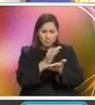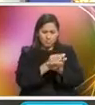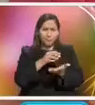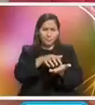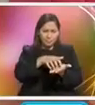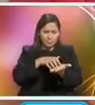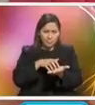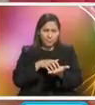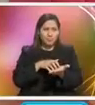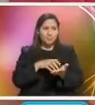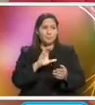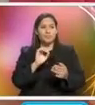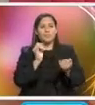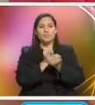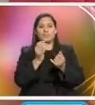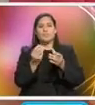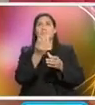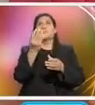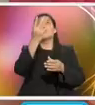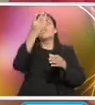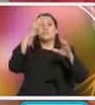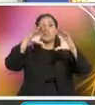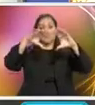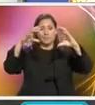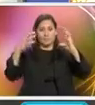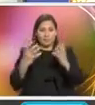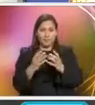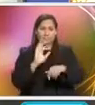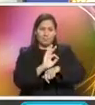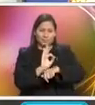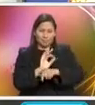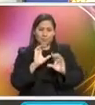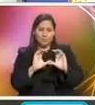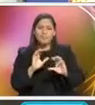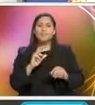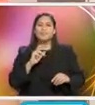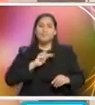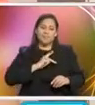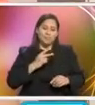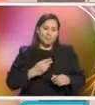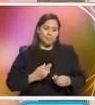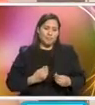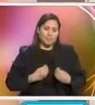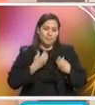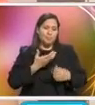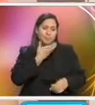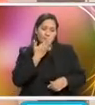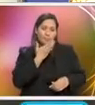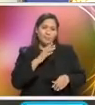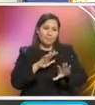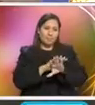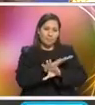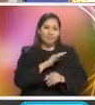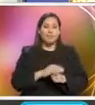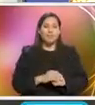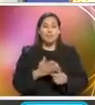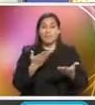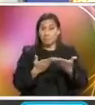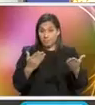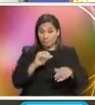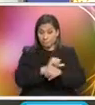ahorrarle emisiones a la atmósfera, básicamente con hábitos que uno puede cambiar en el auto. Ya en los coches de hoy no